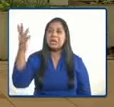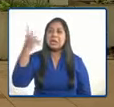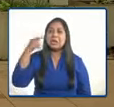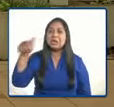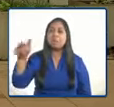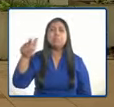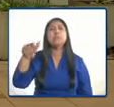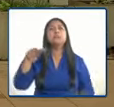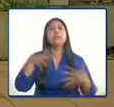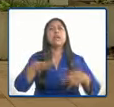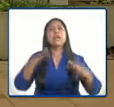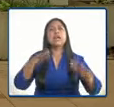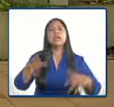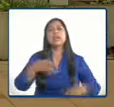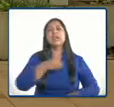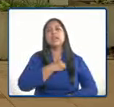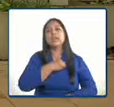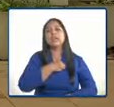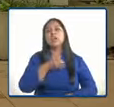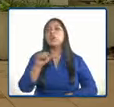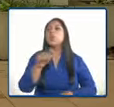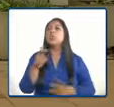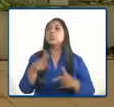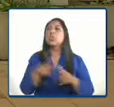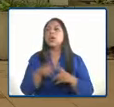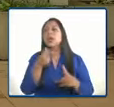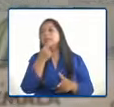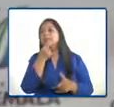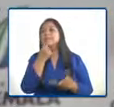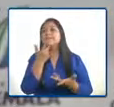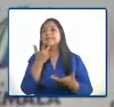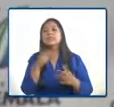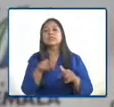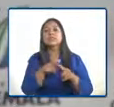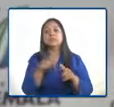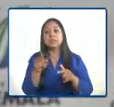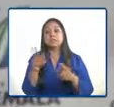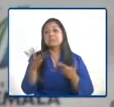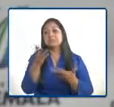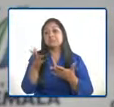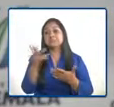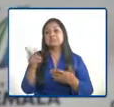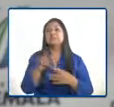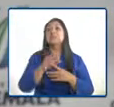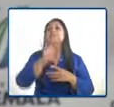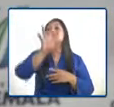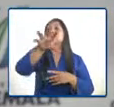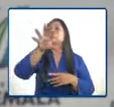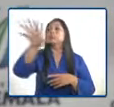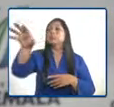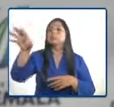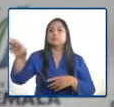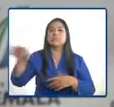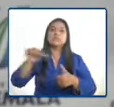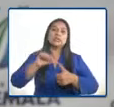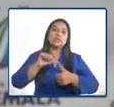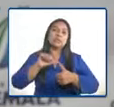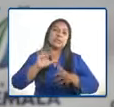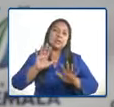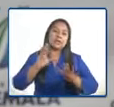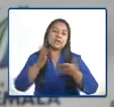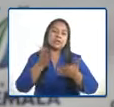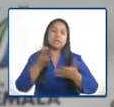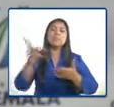playa, pues busca ya otro destino, que actualmente pues podrá irse a otras ciudades de Centroamérica, pero queremos que